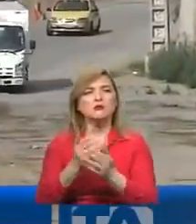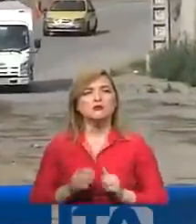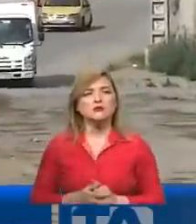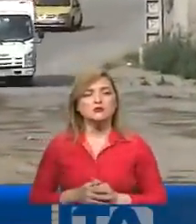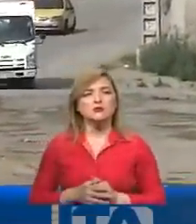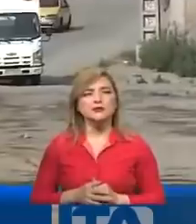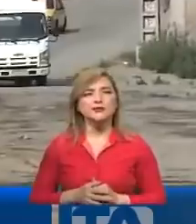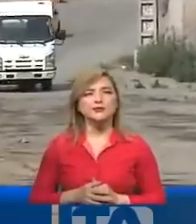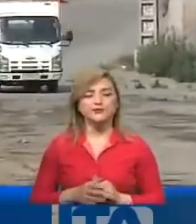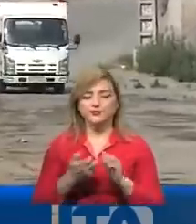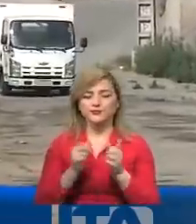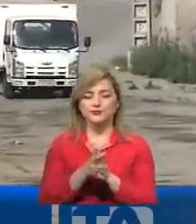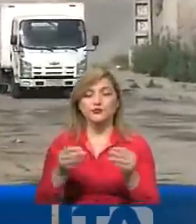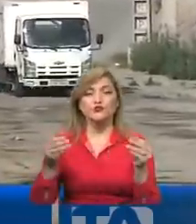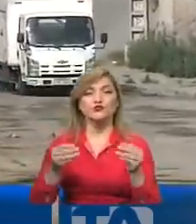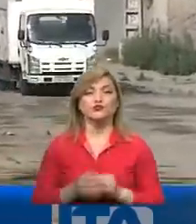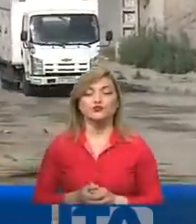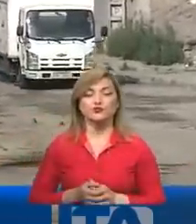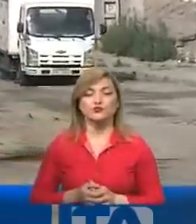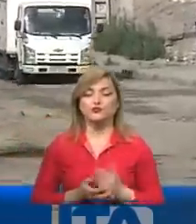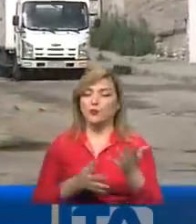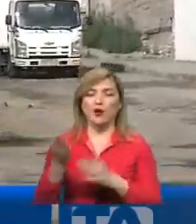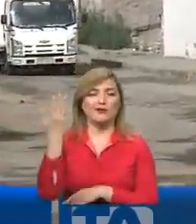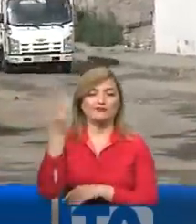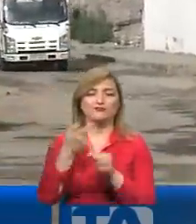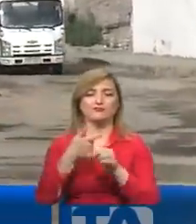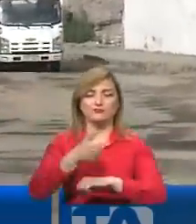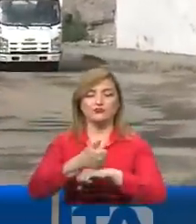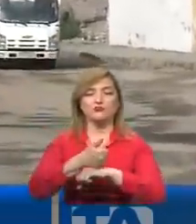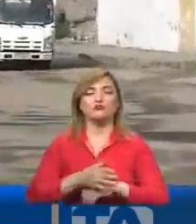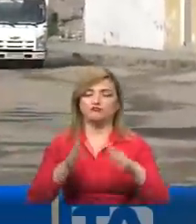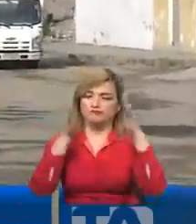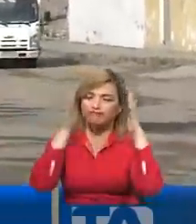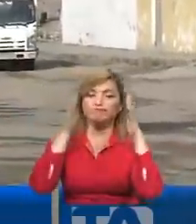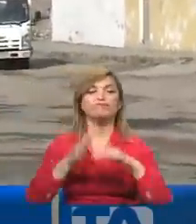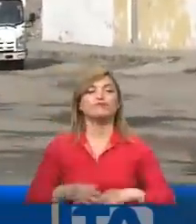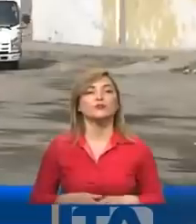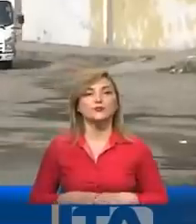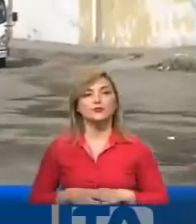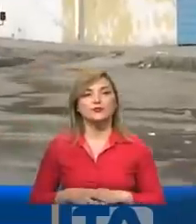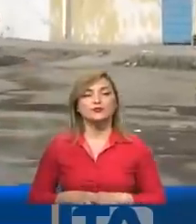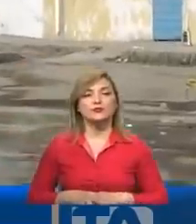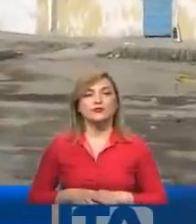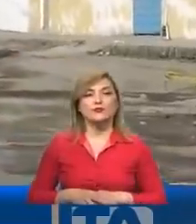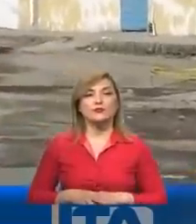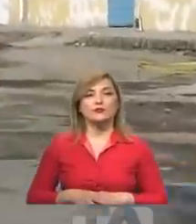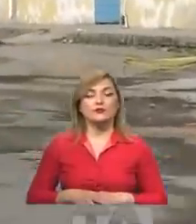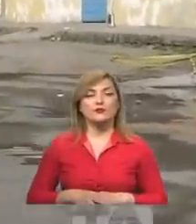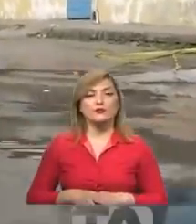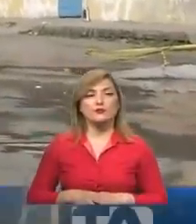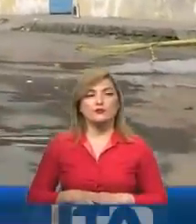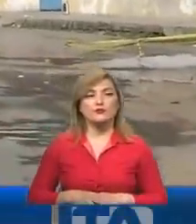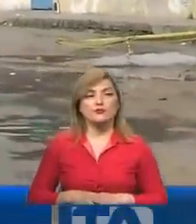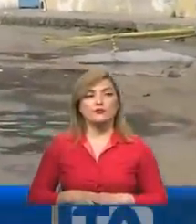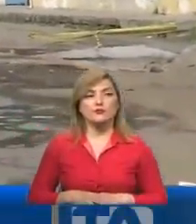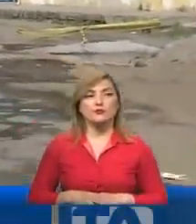solución a nuestro problema. Esperamos que el señor alcalde de Quito y las autoridades del Consejo metropolitano nos apoyen y solucionar